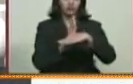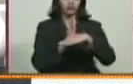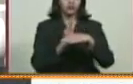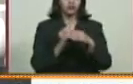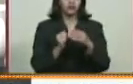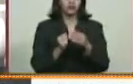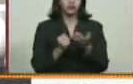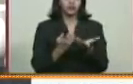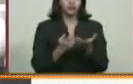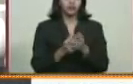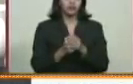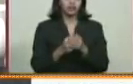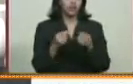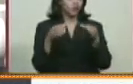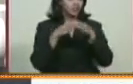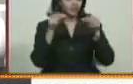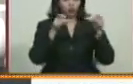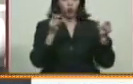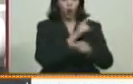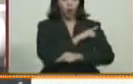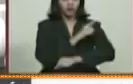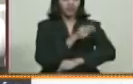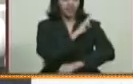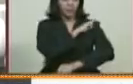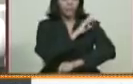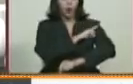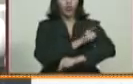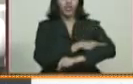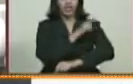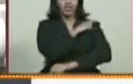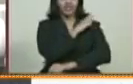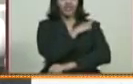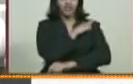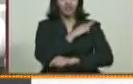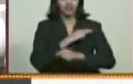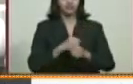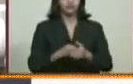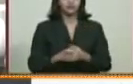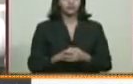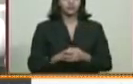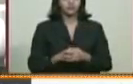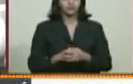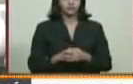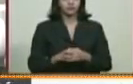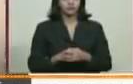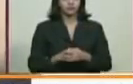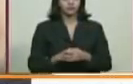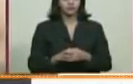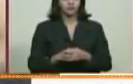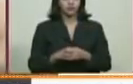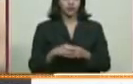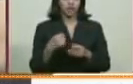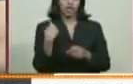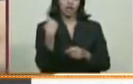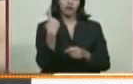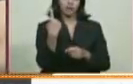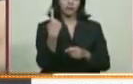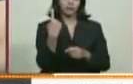descabezar todos los poderes del Estado venezolano, y casi una precuela de una intervención. Bueno, mire, en primer lugar,